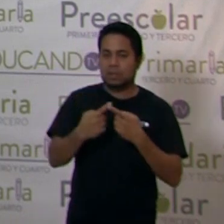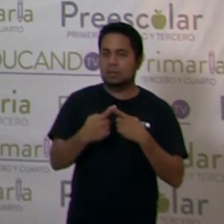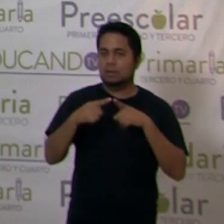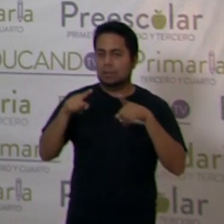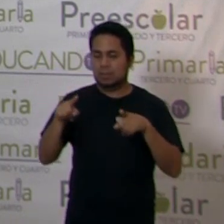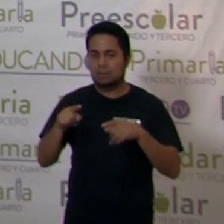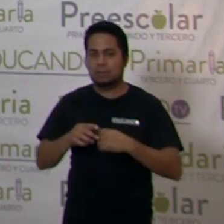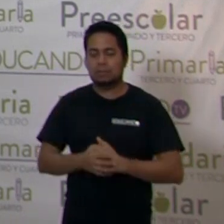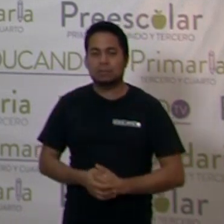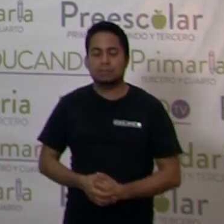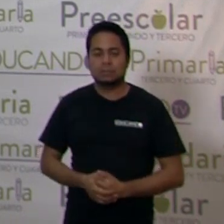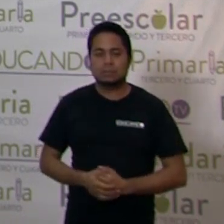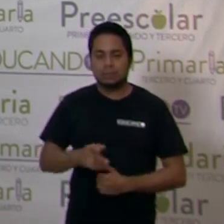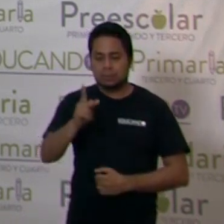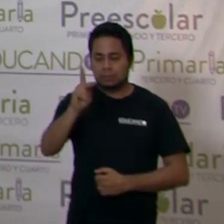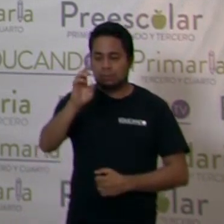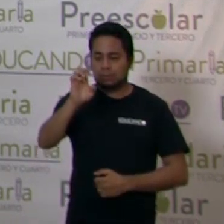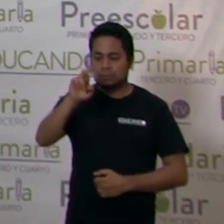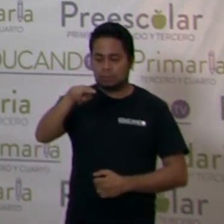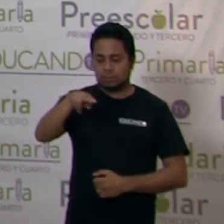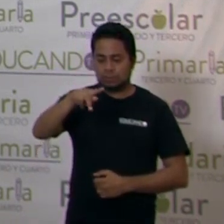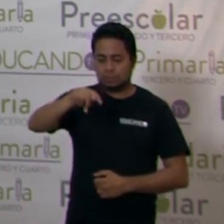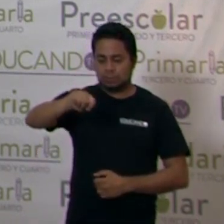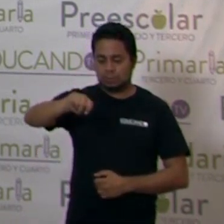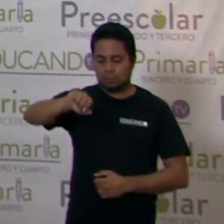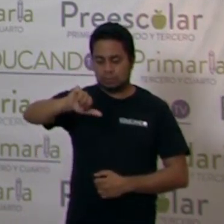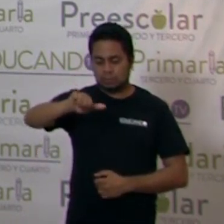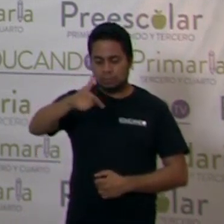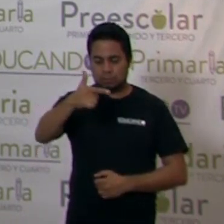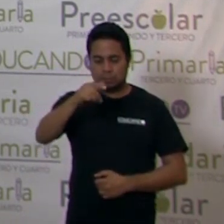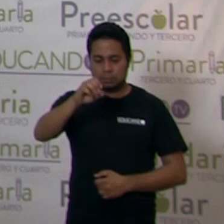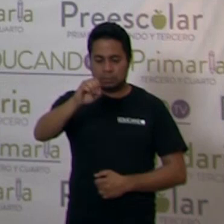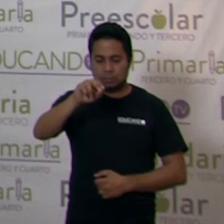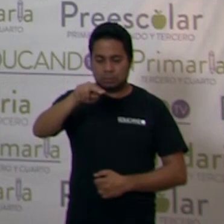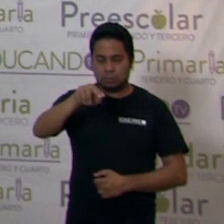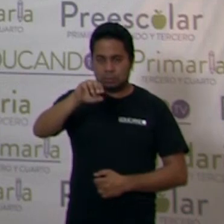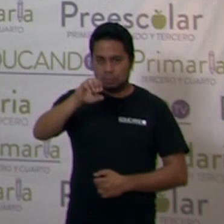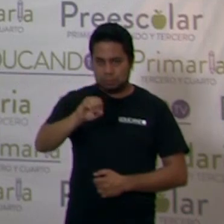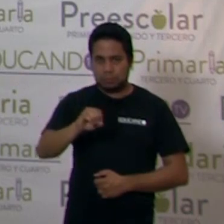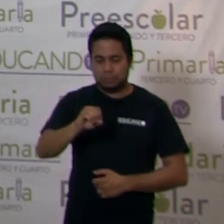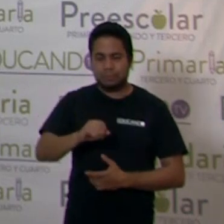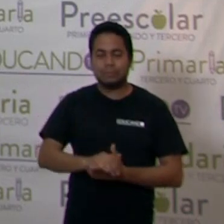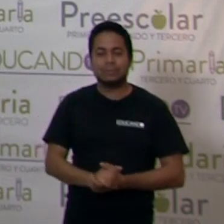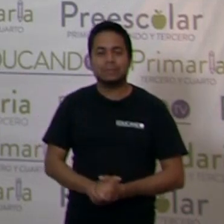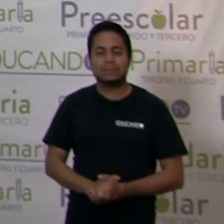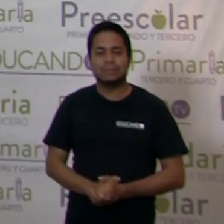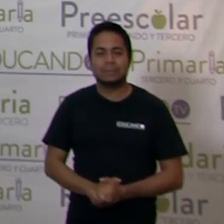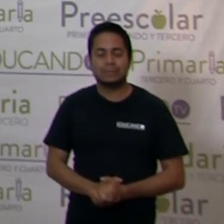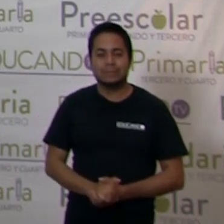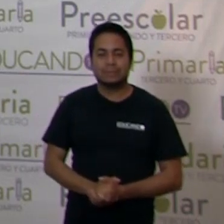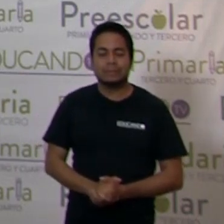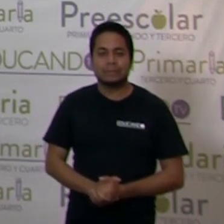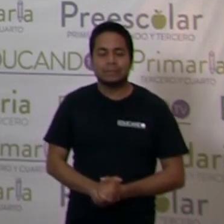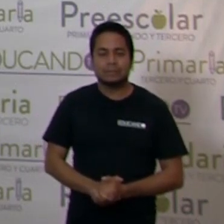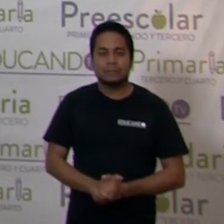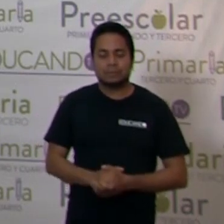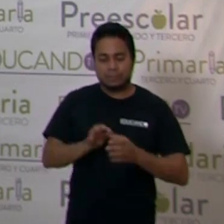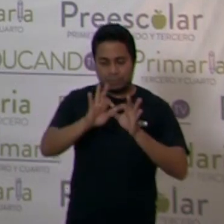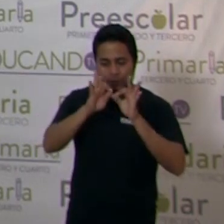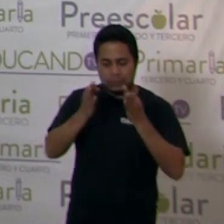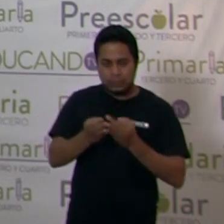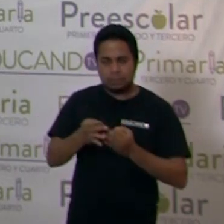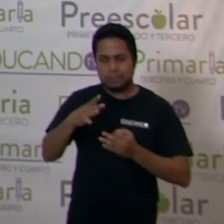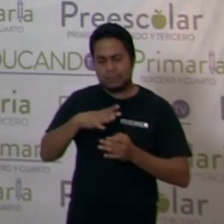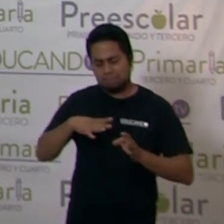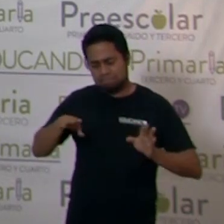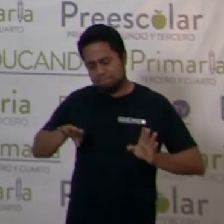manera se llama Pentágono acuerda at del dato Pentágono sí las figuras tienen muchas